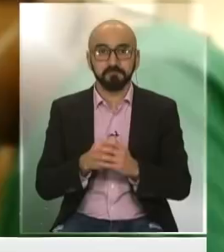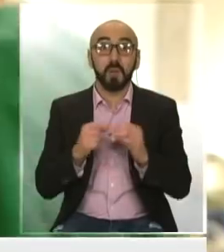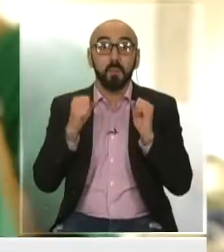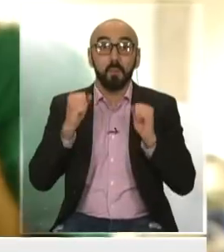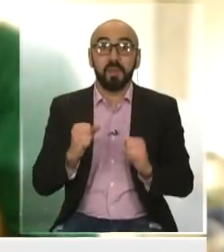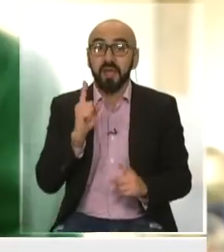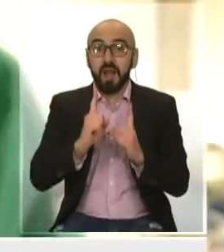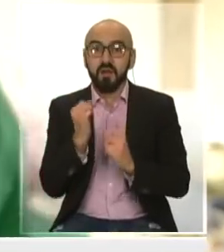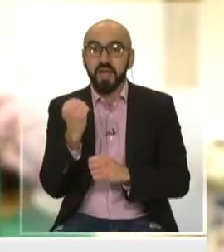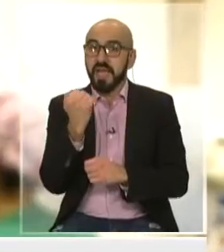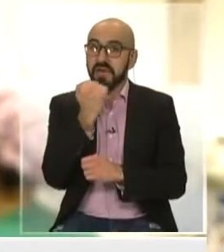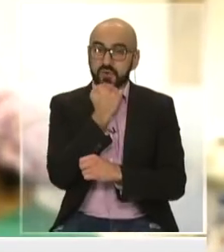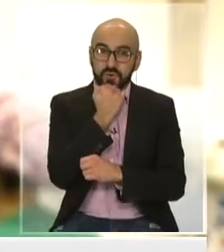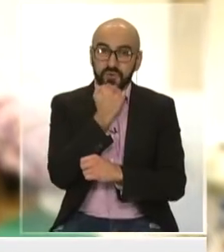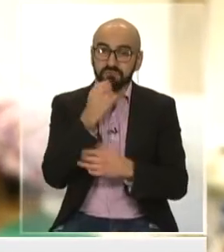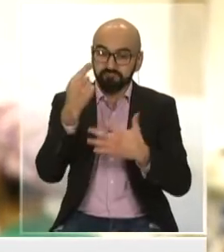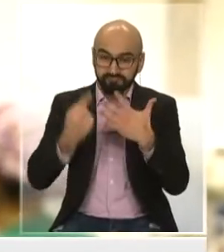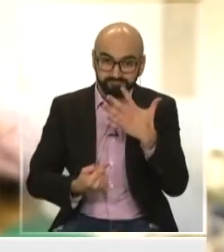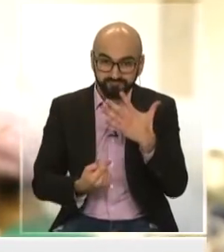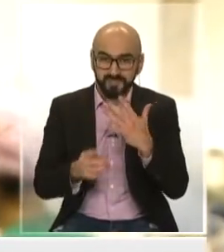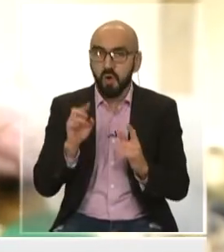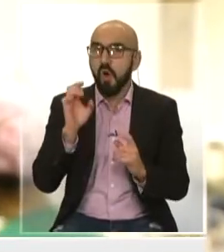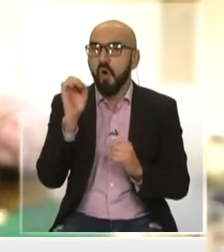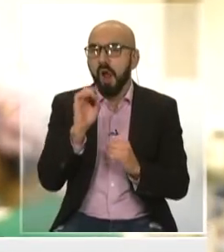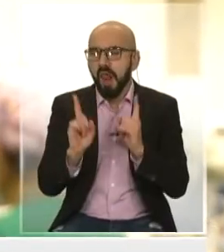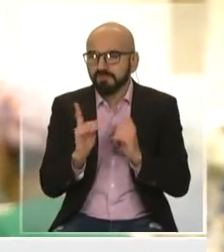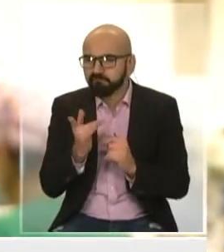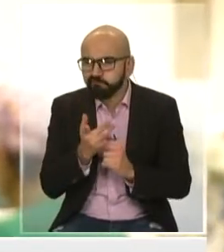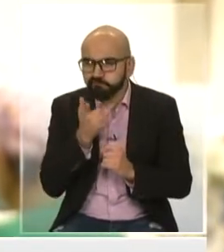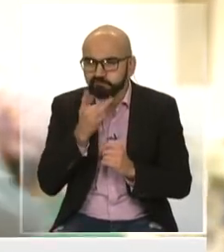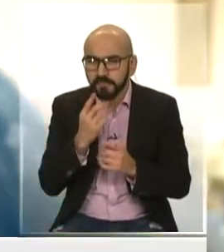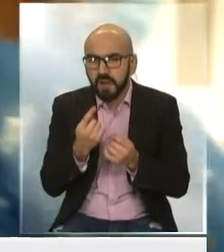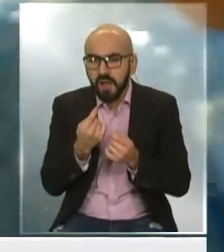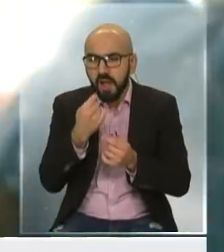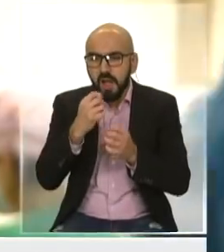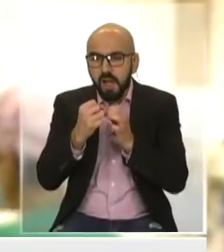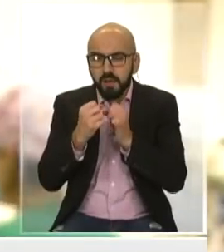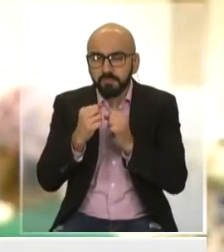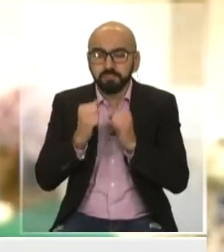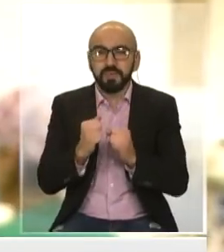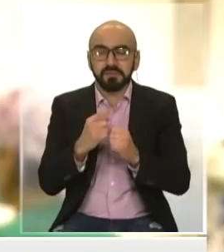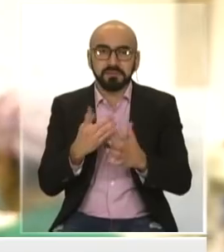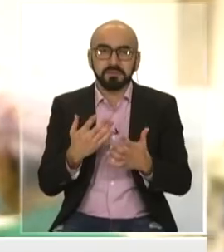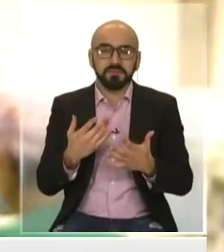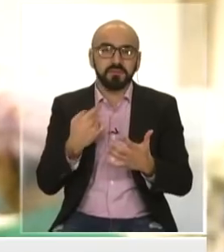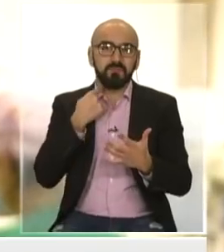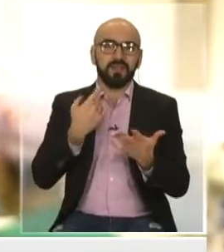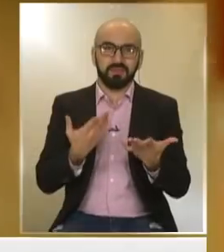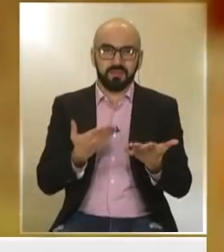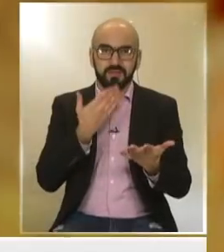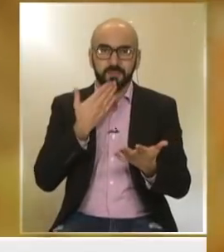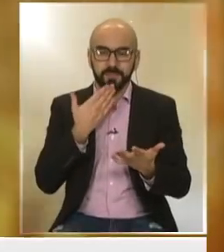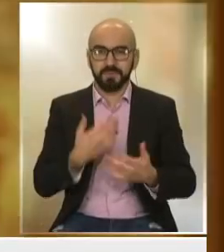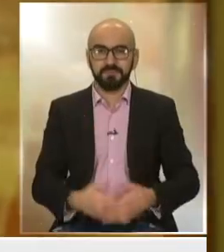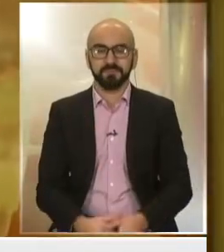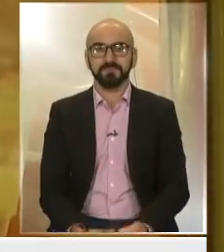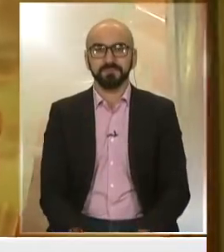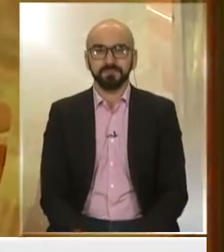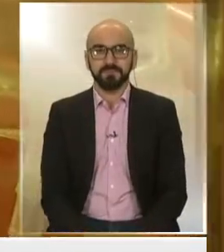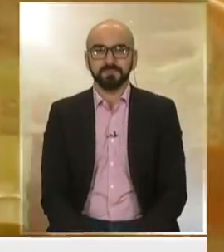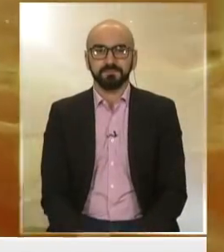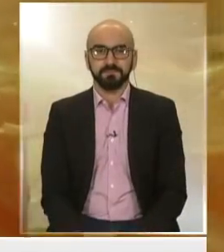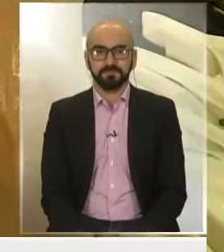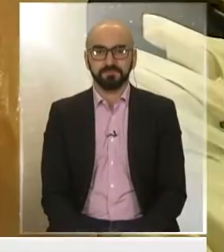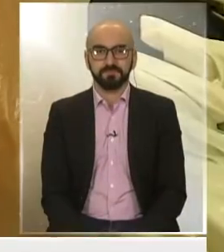haber errores o pueden haber maniobras muy mínimas, pero que van a influir directamente en el estado clínico del paciente.